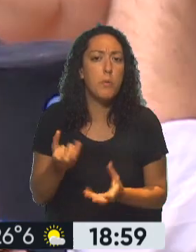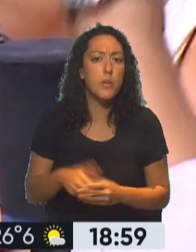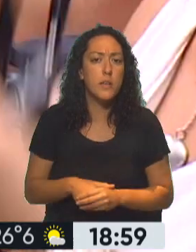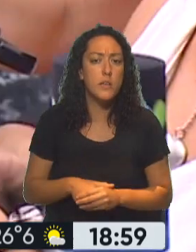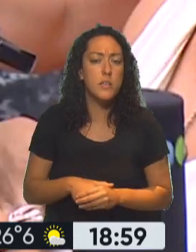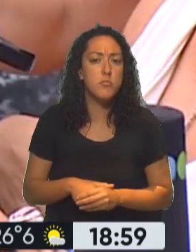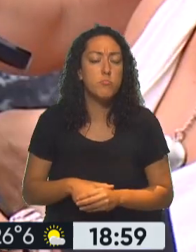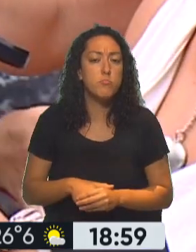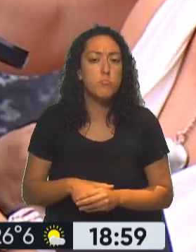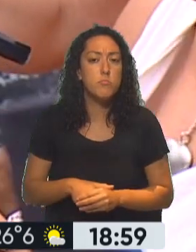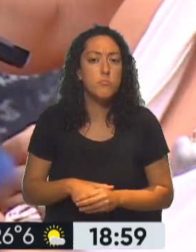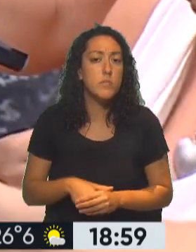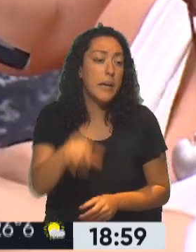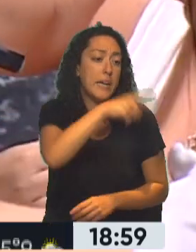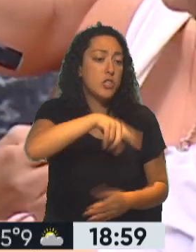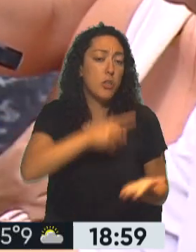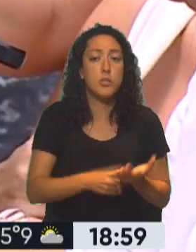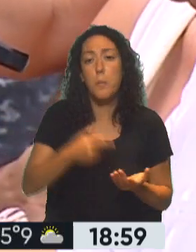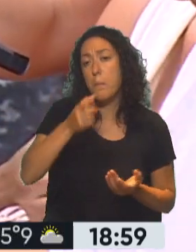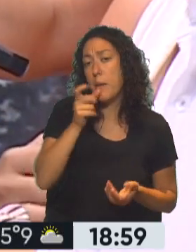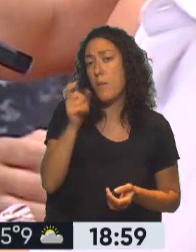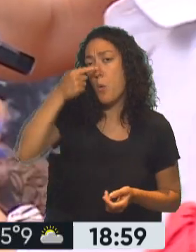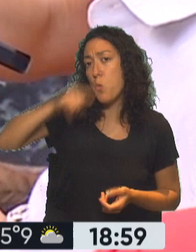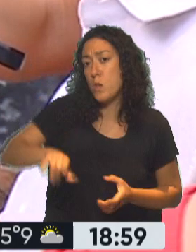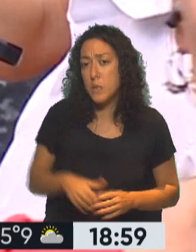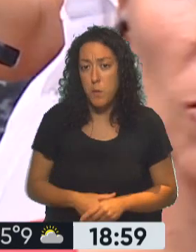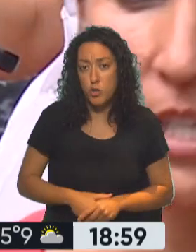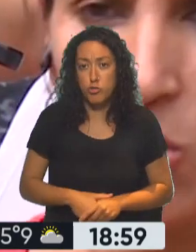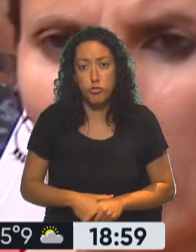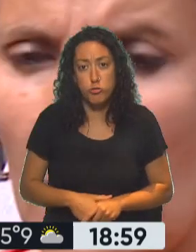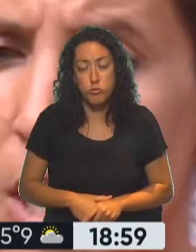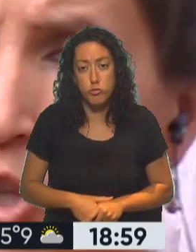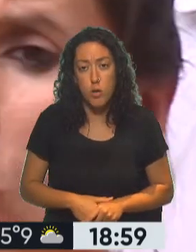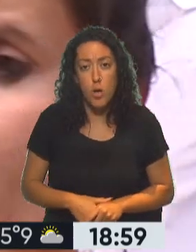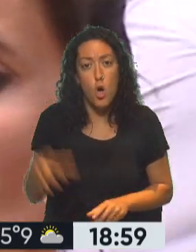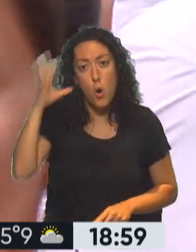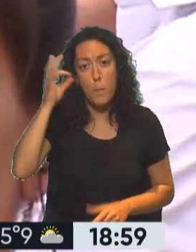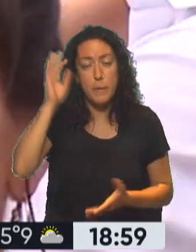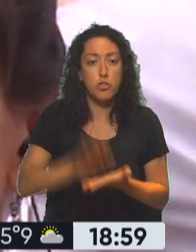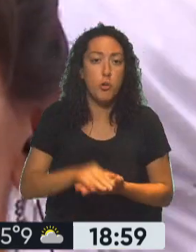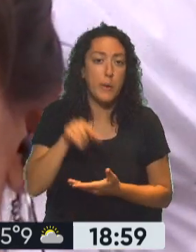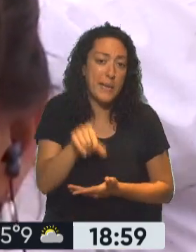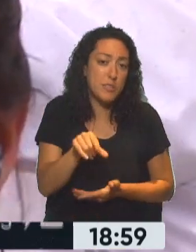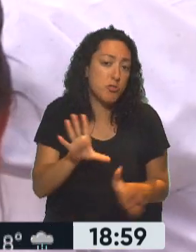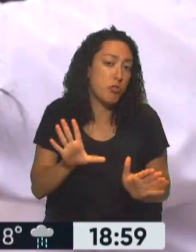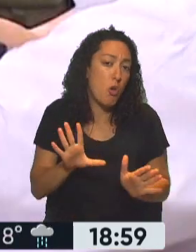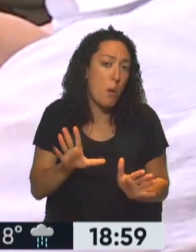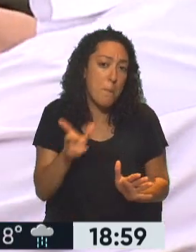Son sus últimas palabras. ¿Quién puede dar una opinión al respecto? Me parece que